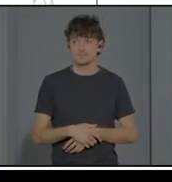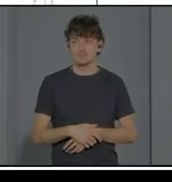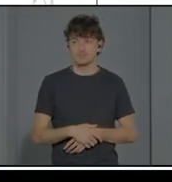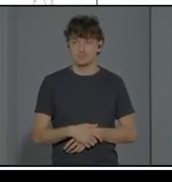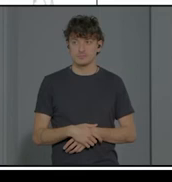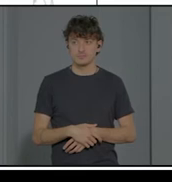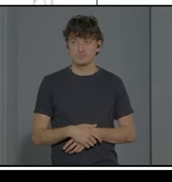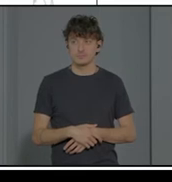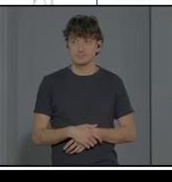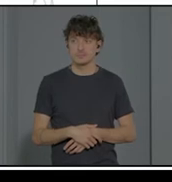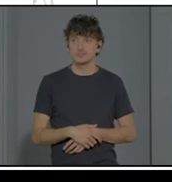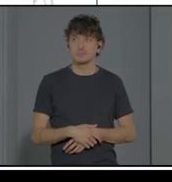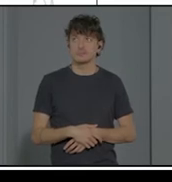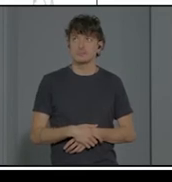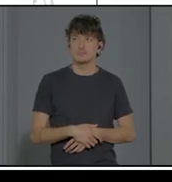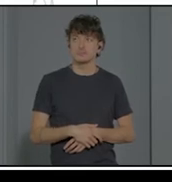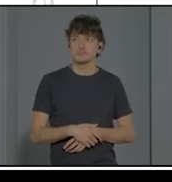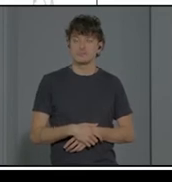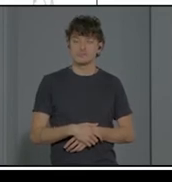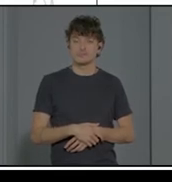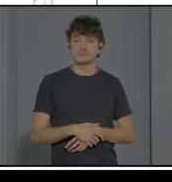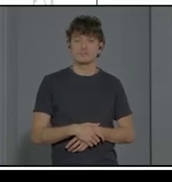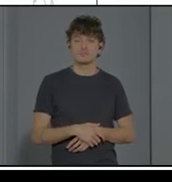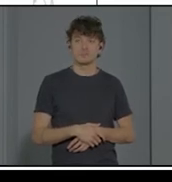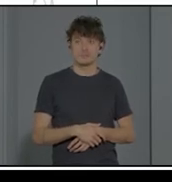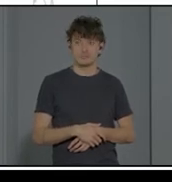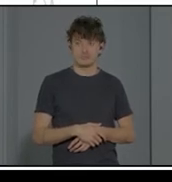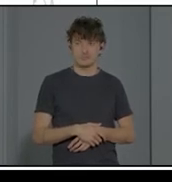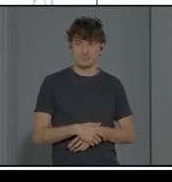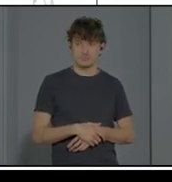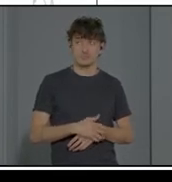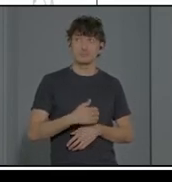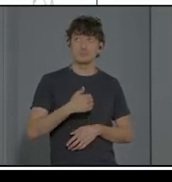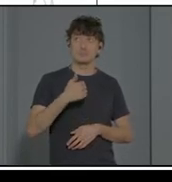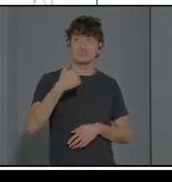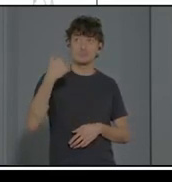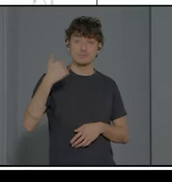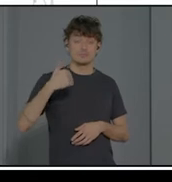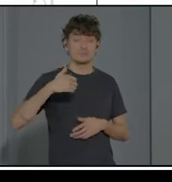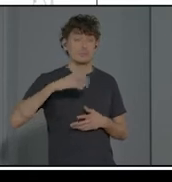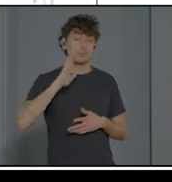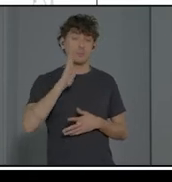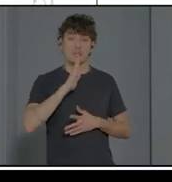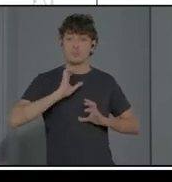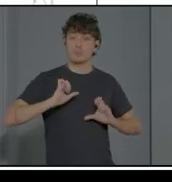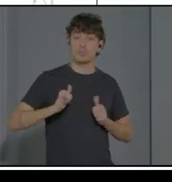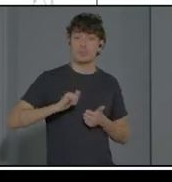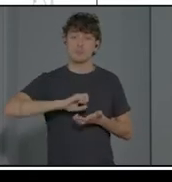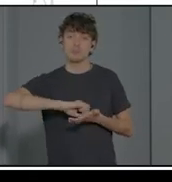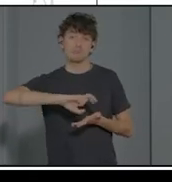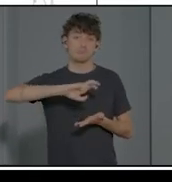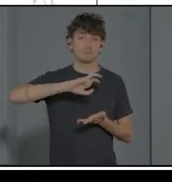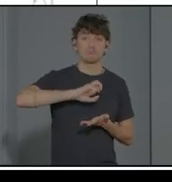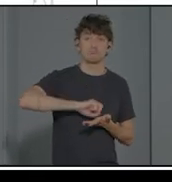La mamá comienza a caminar. Aquí la madre empieza a andar. Va quasi camminare velocemente. Empieza a andar más